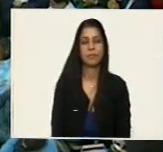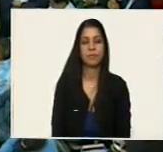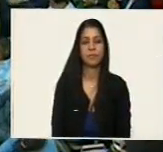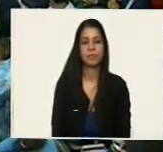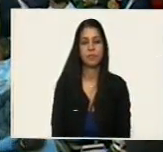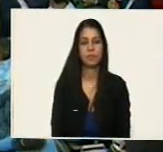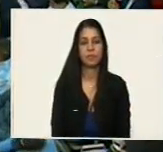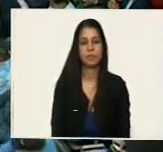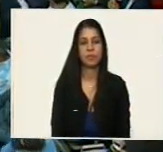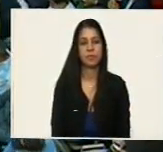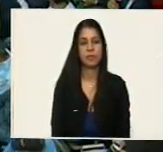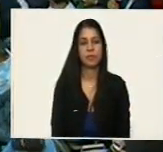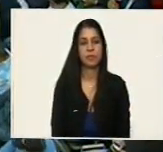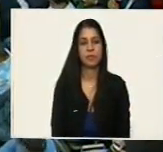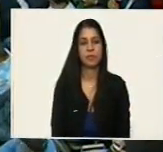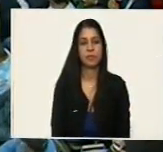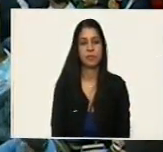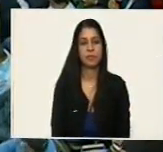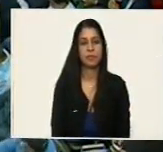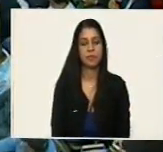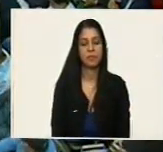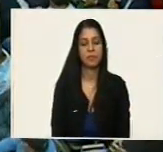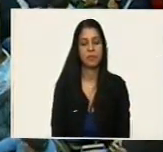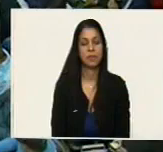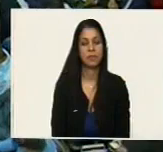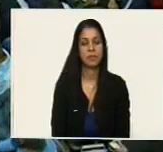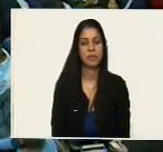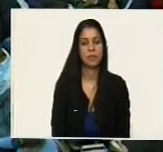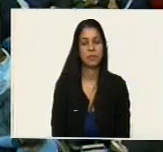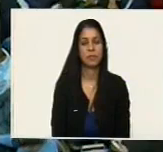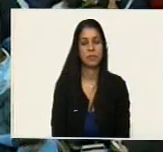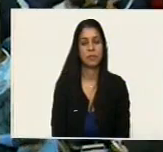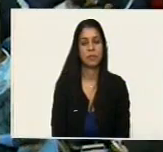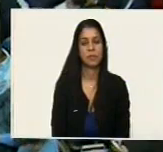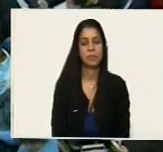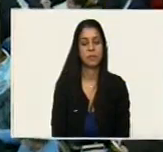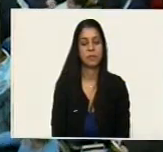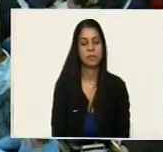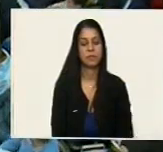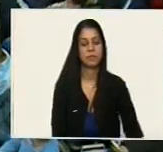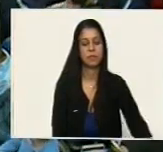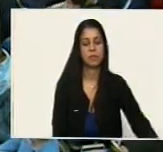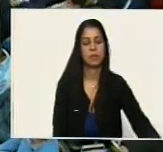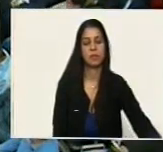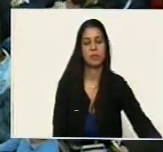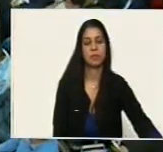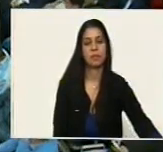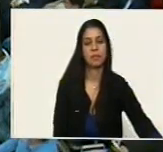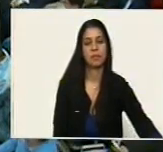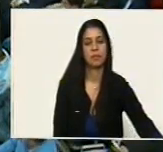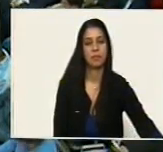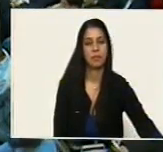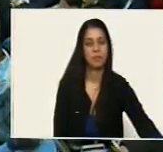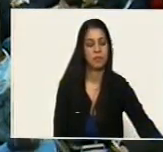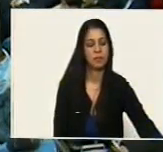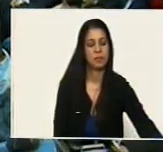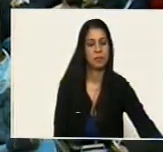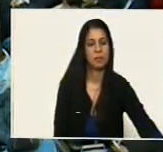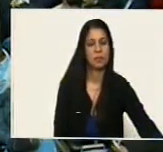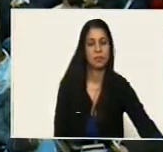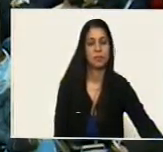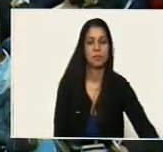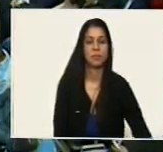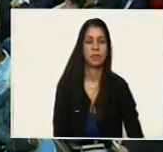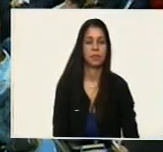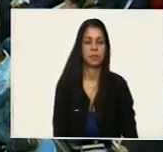en reuniones previas por parte de las comisiones de Economía Productiva y Diversificada de la Asamblea Nacional